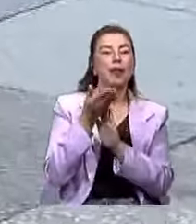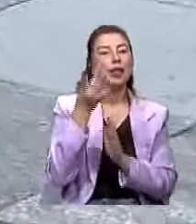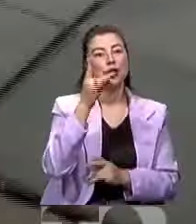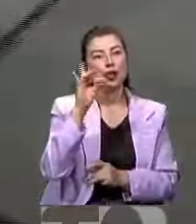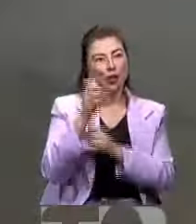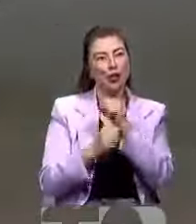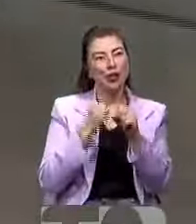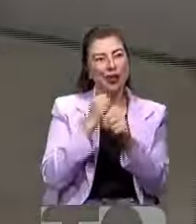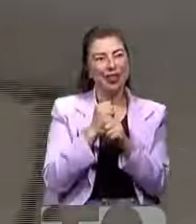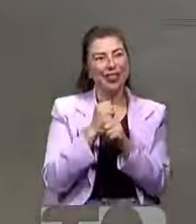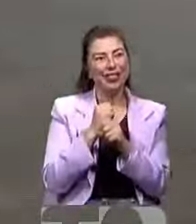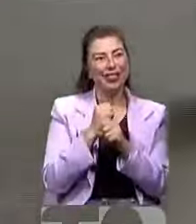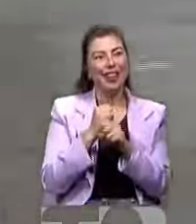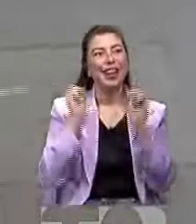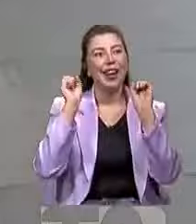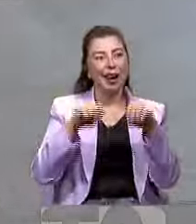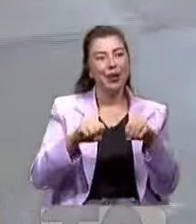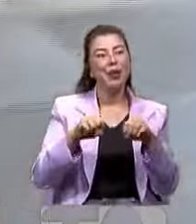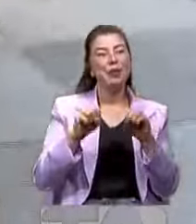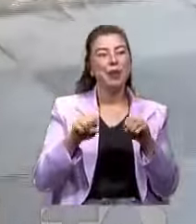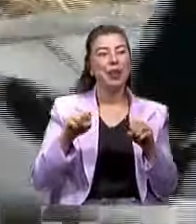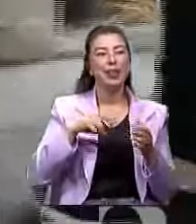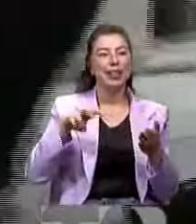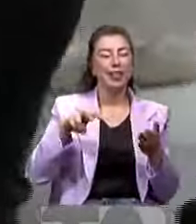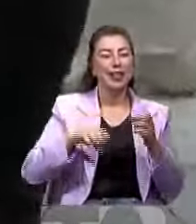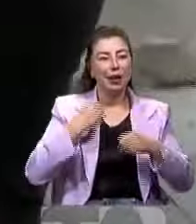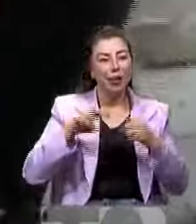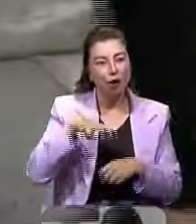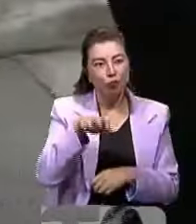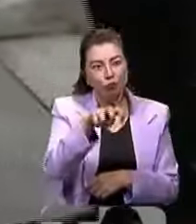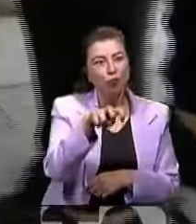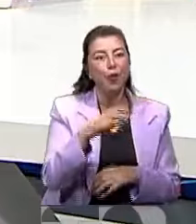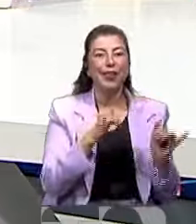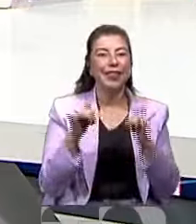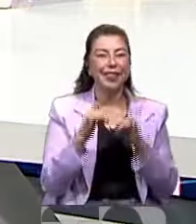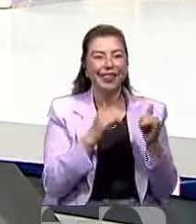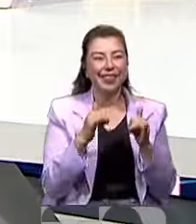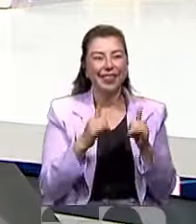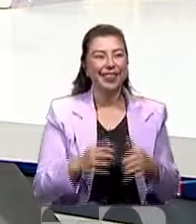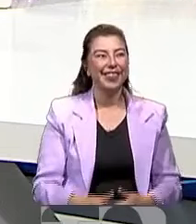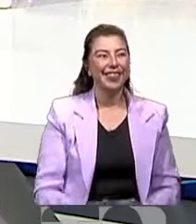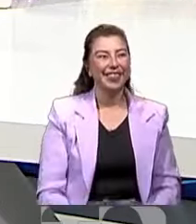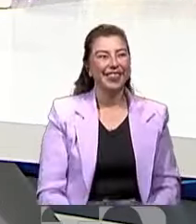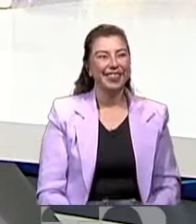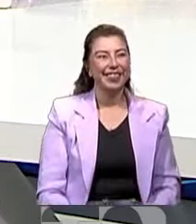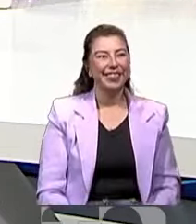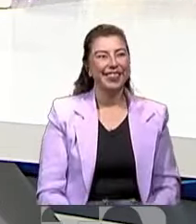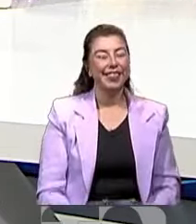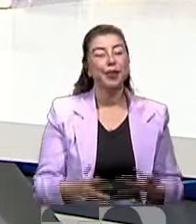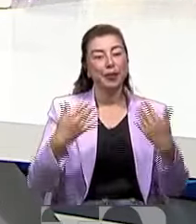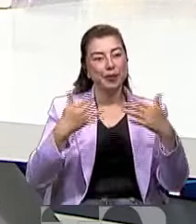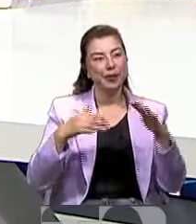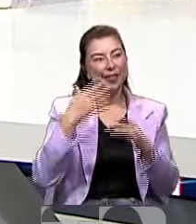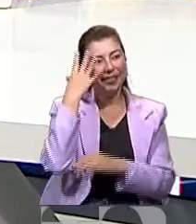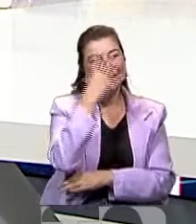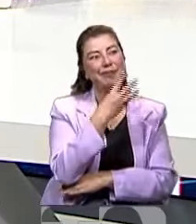18 años. Ahora podrá correr y jugar, al igual que otros de su especie. Ay, qué bello, gracias por esa labor, por